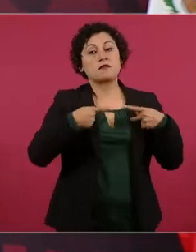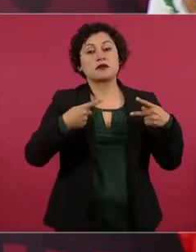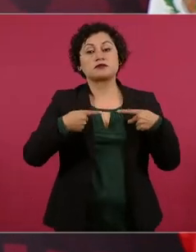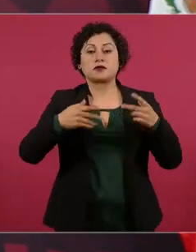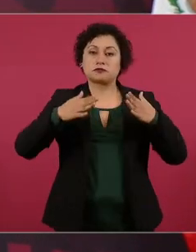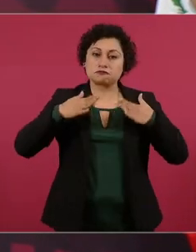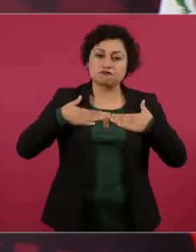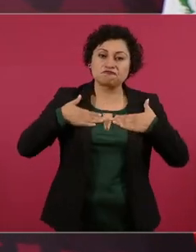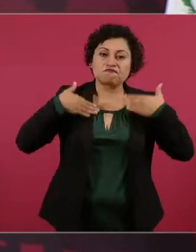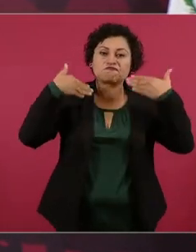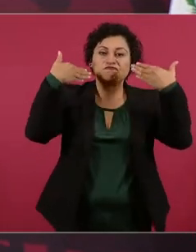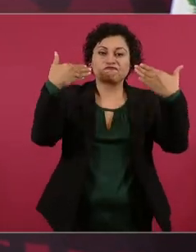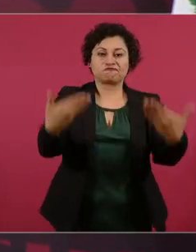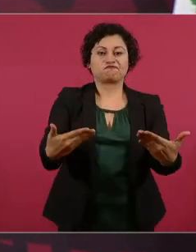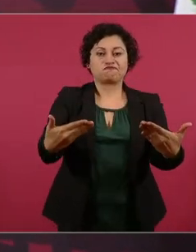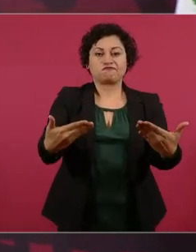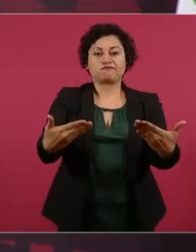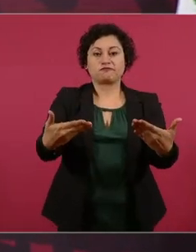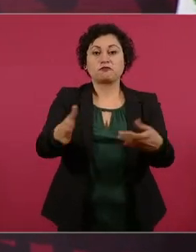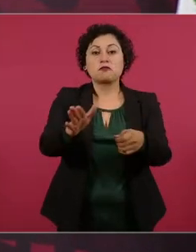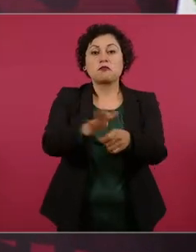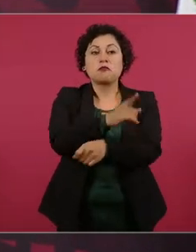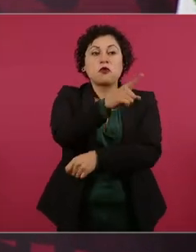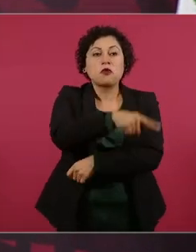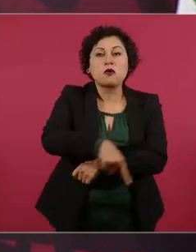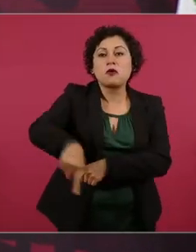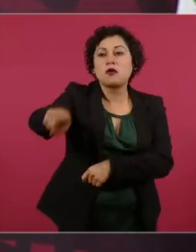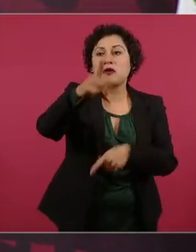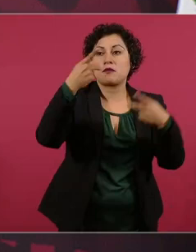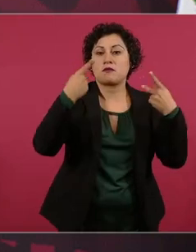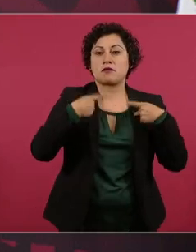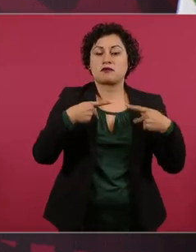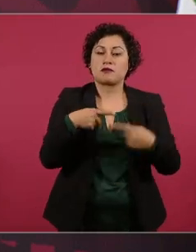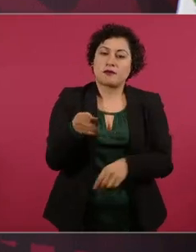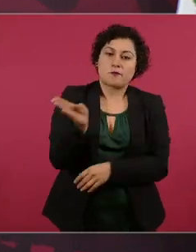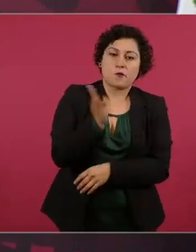porque el pueblo es sabio, es bueno y es sabio.